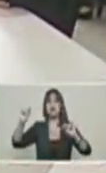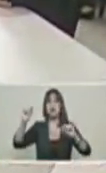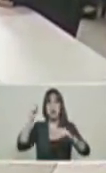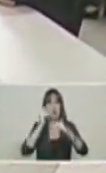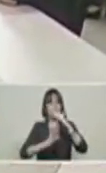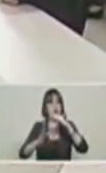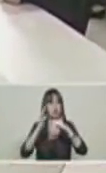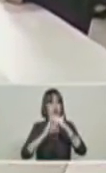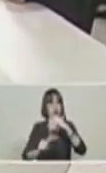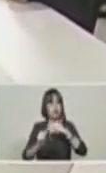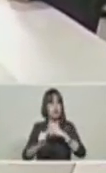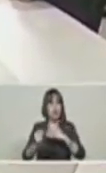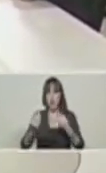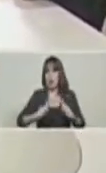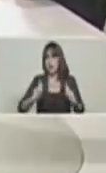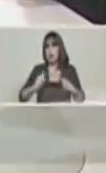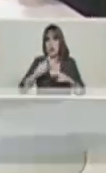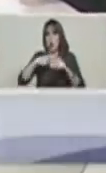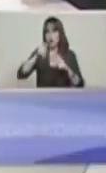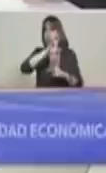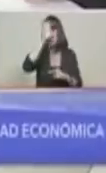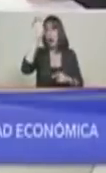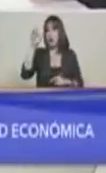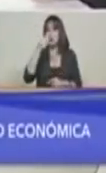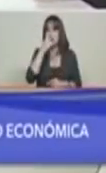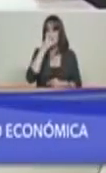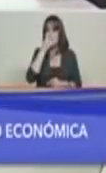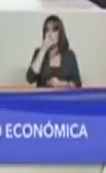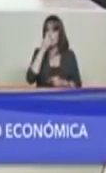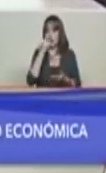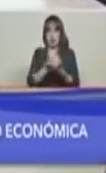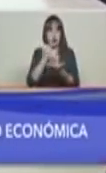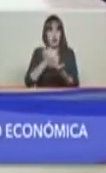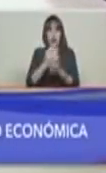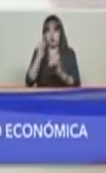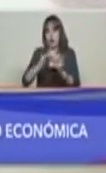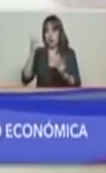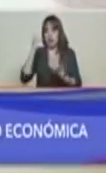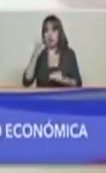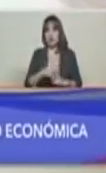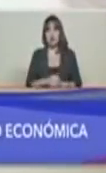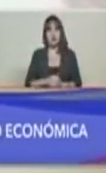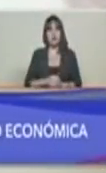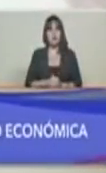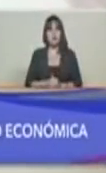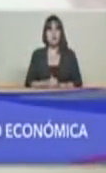se fueron a vivir o a probar oportunidades